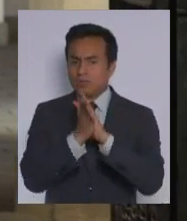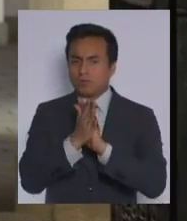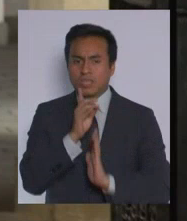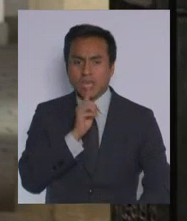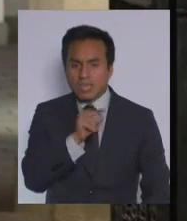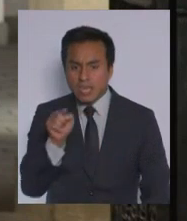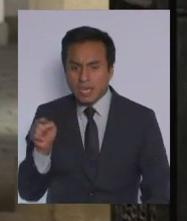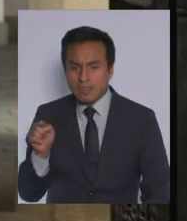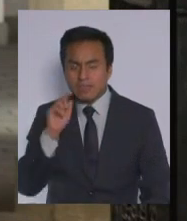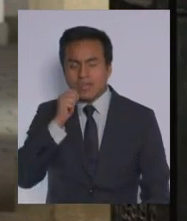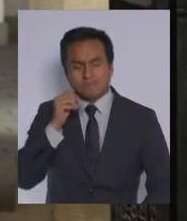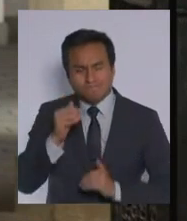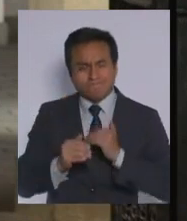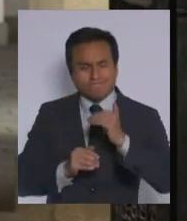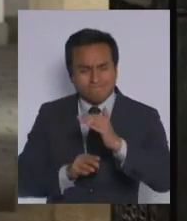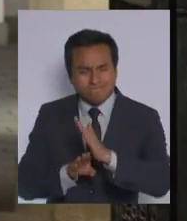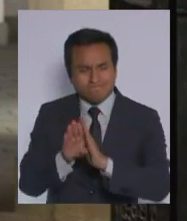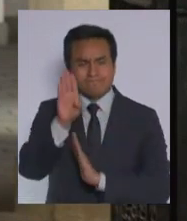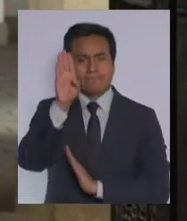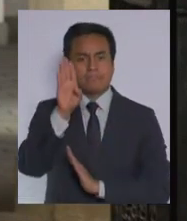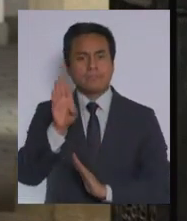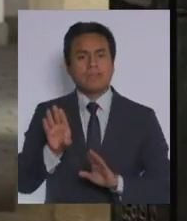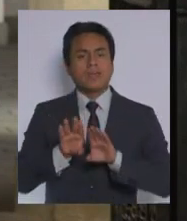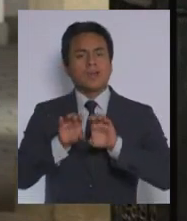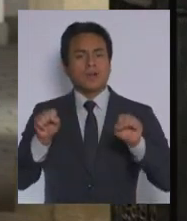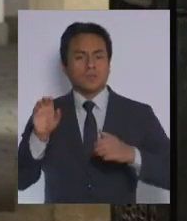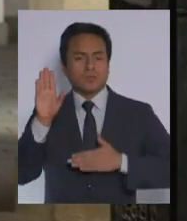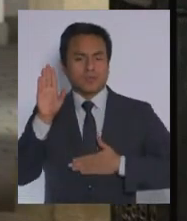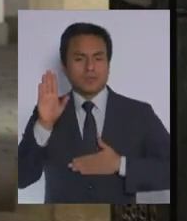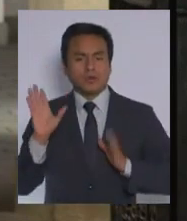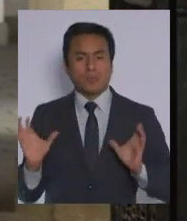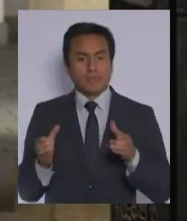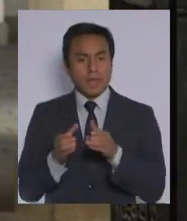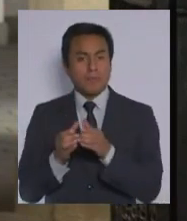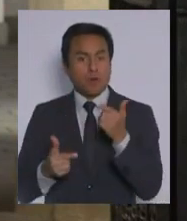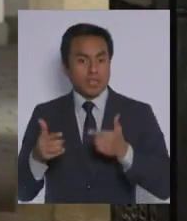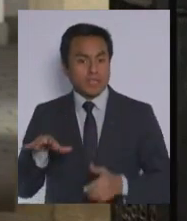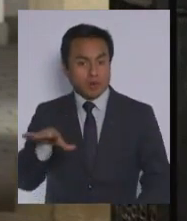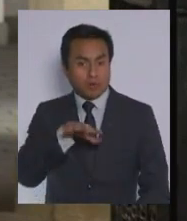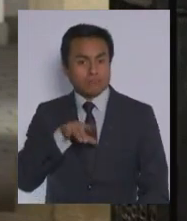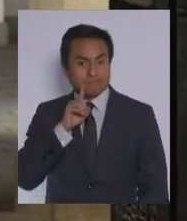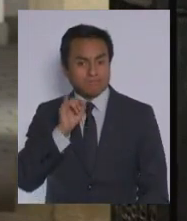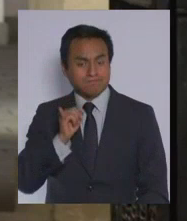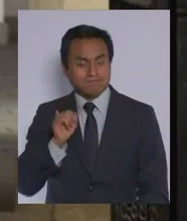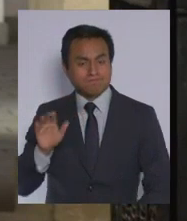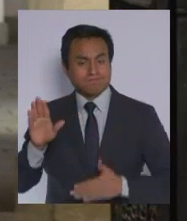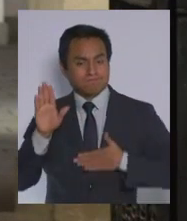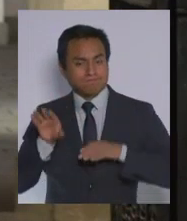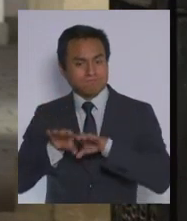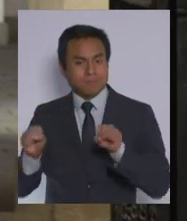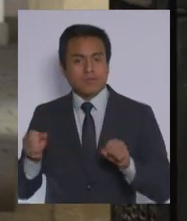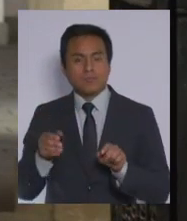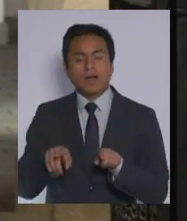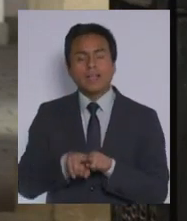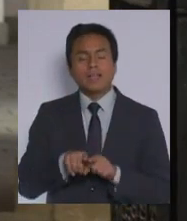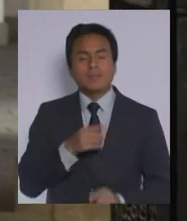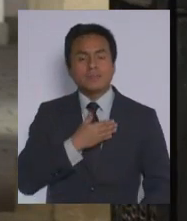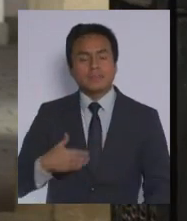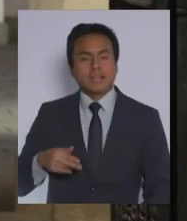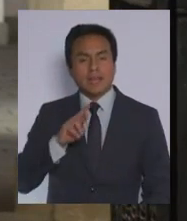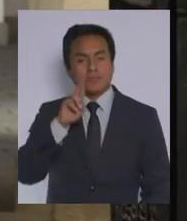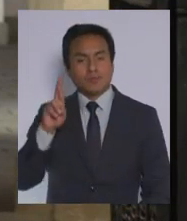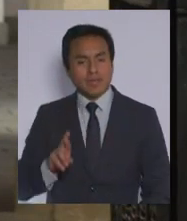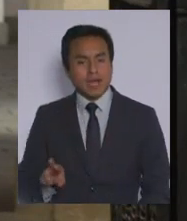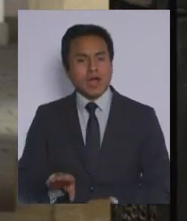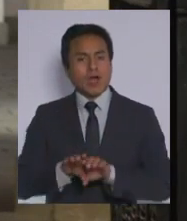para salir adelante y ese es el compromiso que tiene el comité político y ese es el compromiso que tiene el presidente de la república